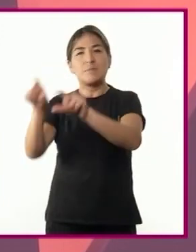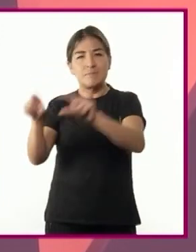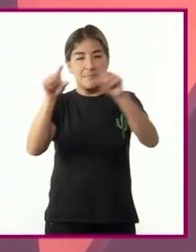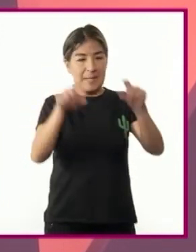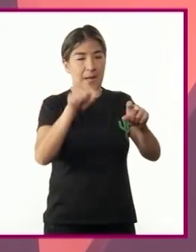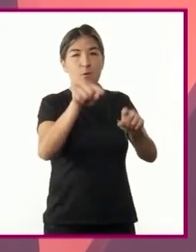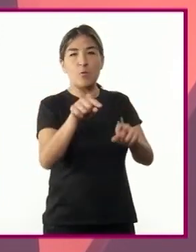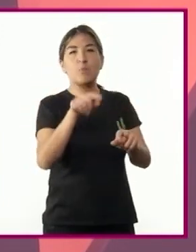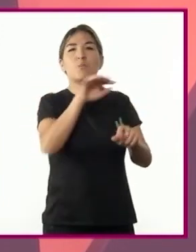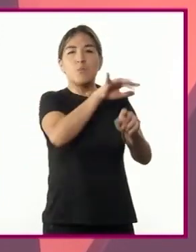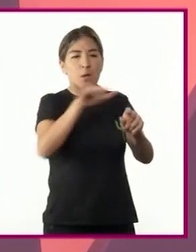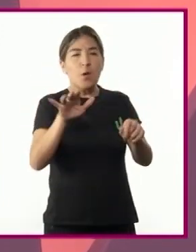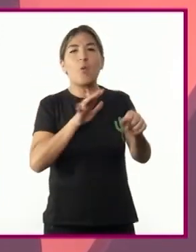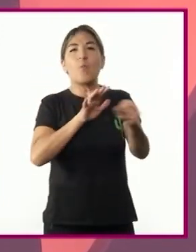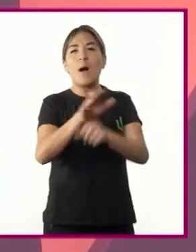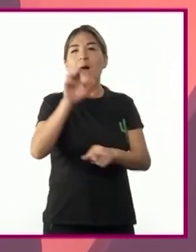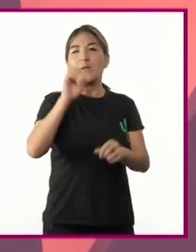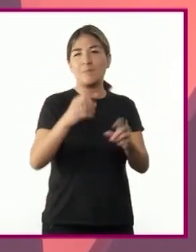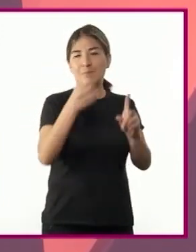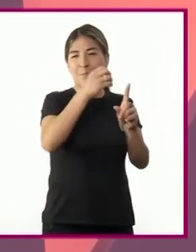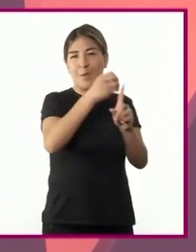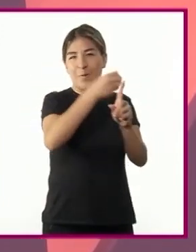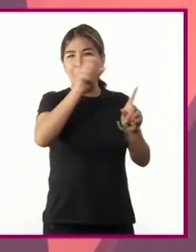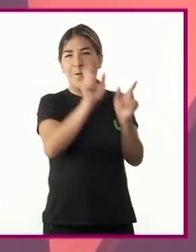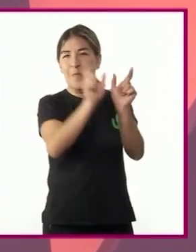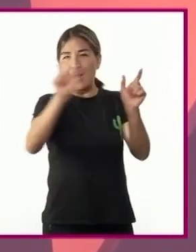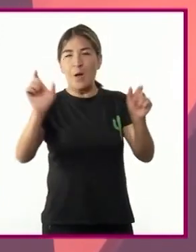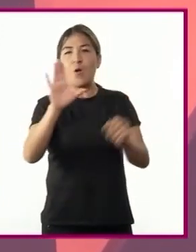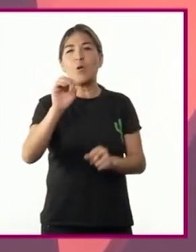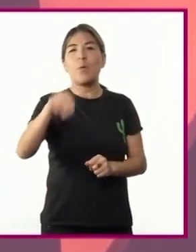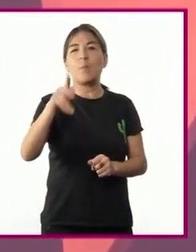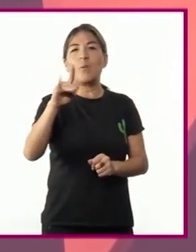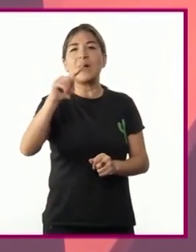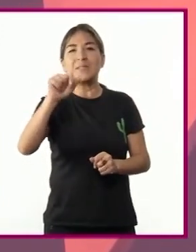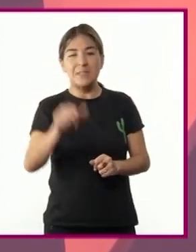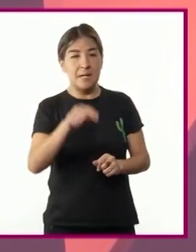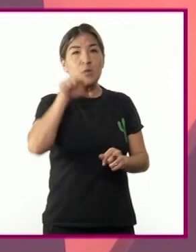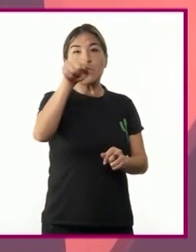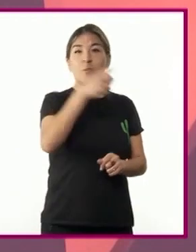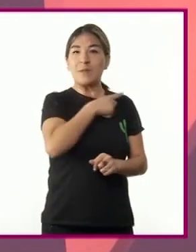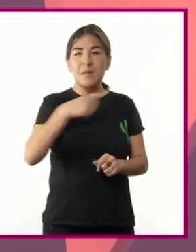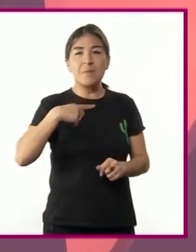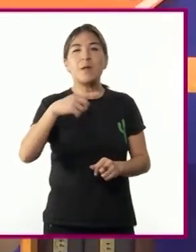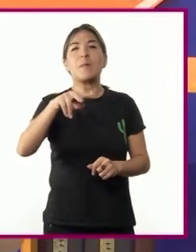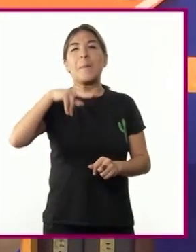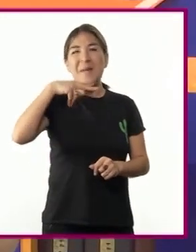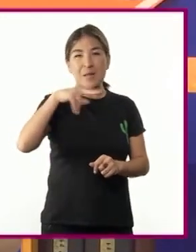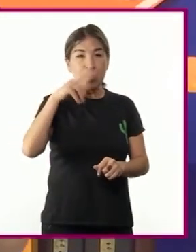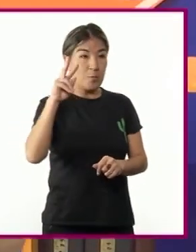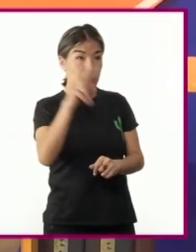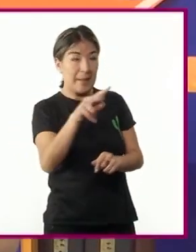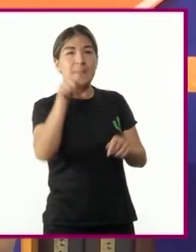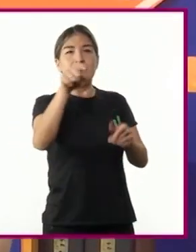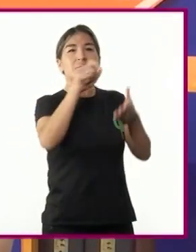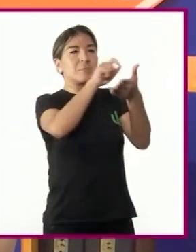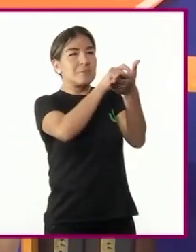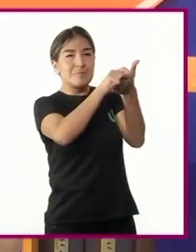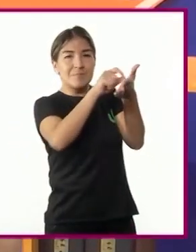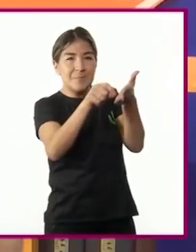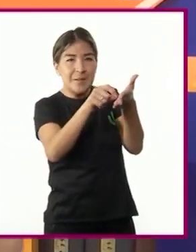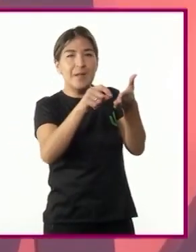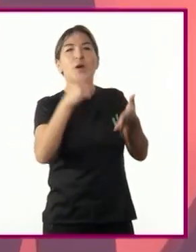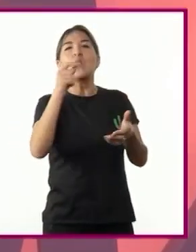oraciones compuestas y subrayen los verbos. Identifiquen el modo y tiempo en que están conjugados